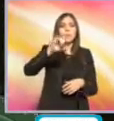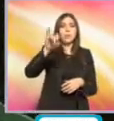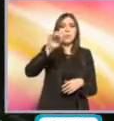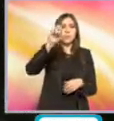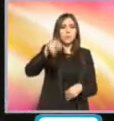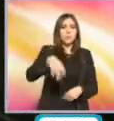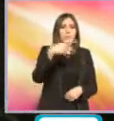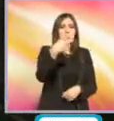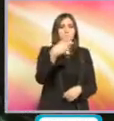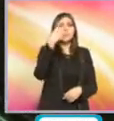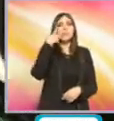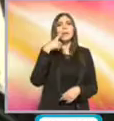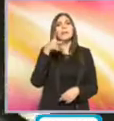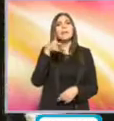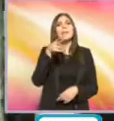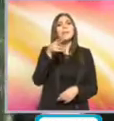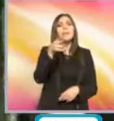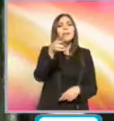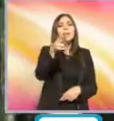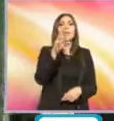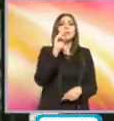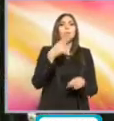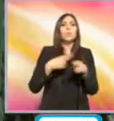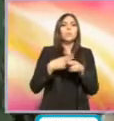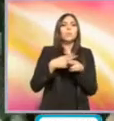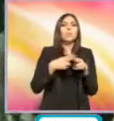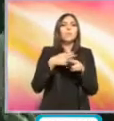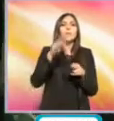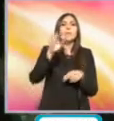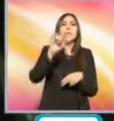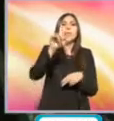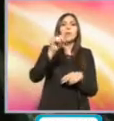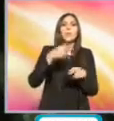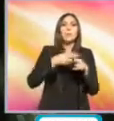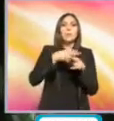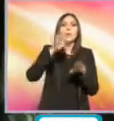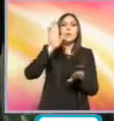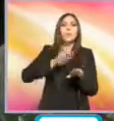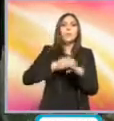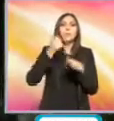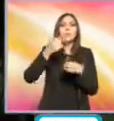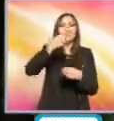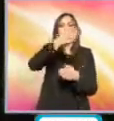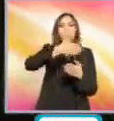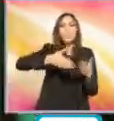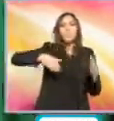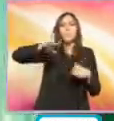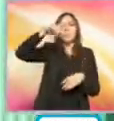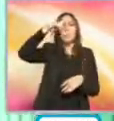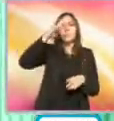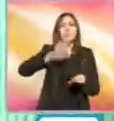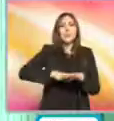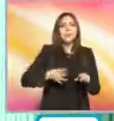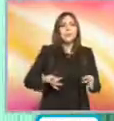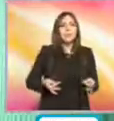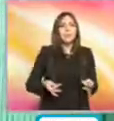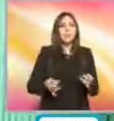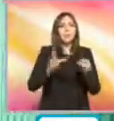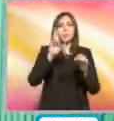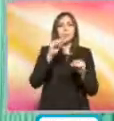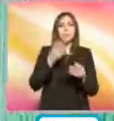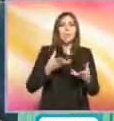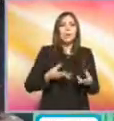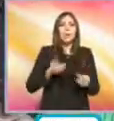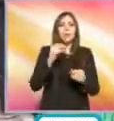Ese es para afilar las tijeras, cuchillería, o sea, da un filo muy fino, no gasta, no quema